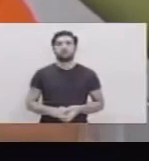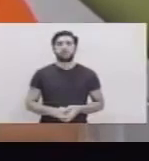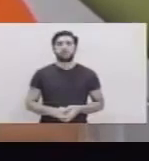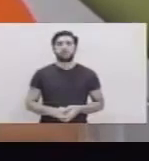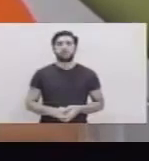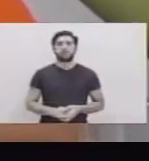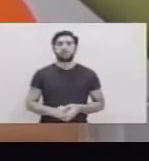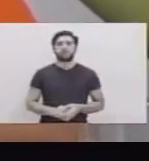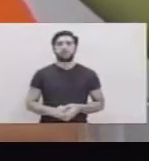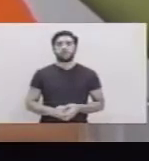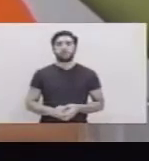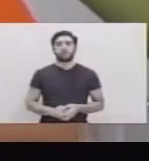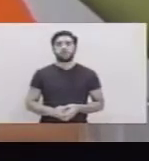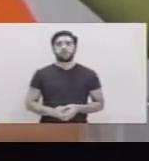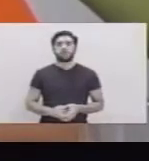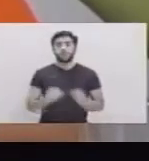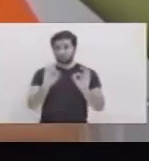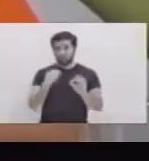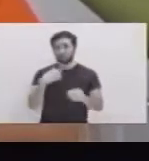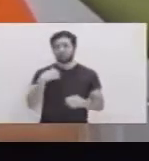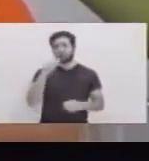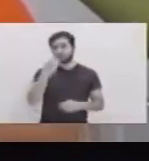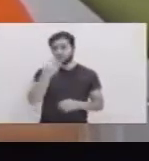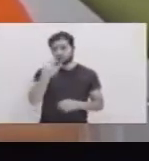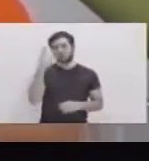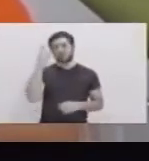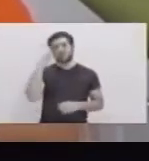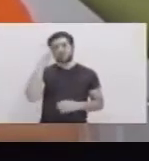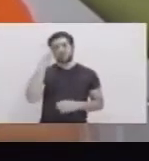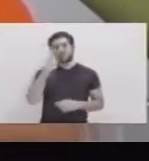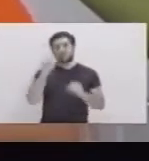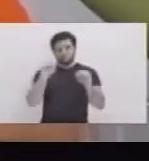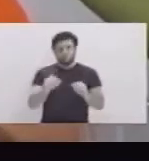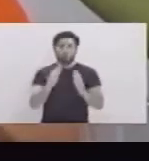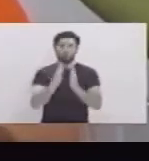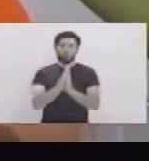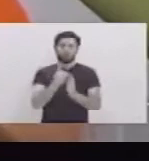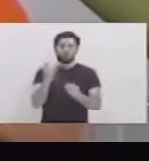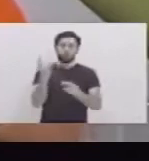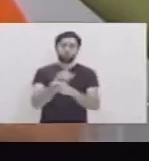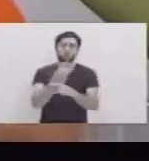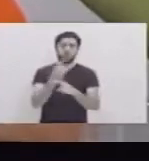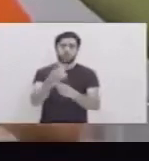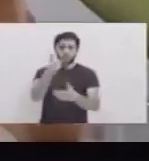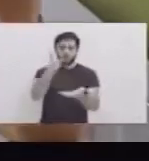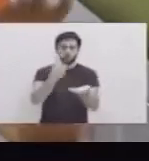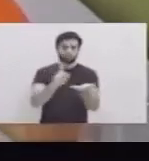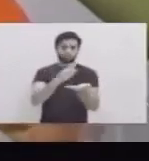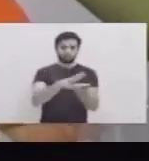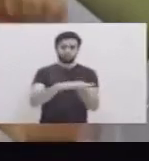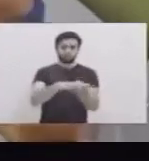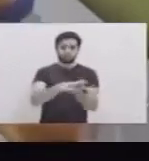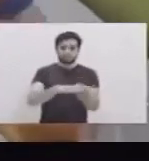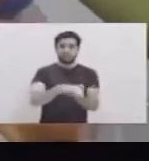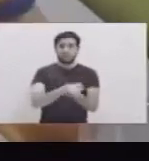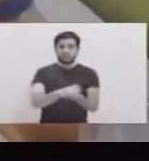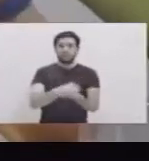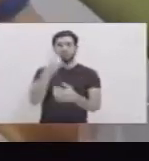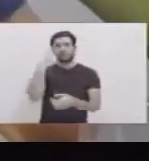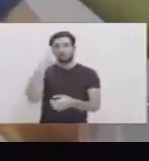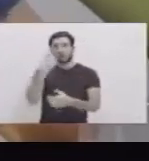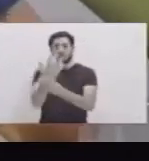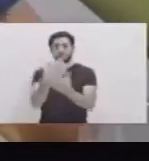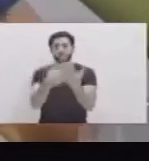aplicar en cualquiera de ellos. Por lo tanto, vuelvo a recomendarte, utiliza